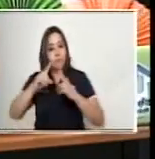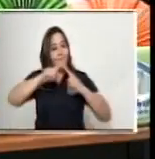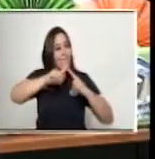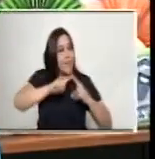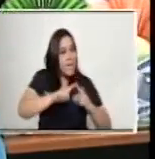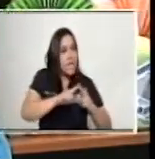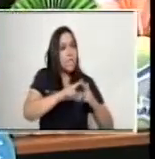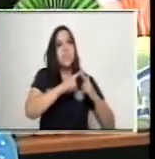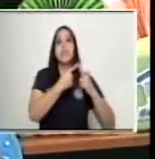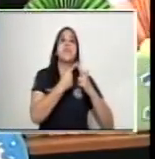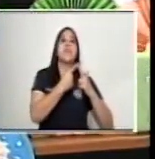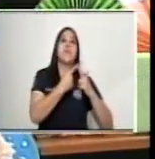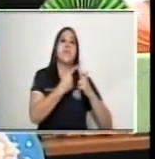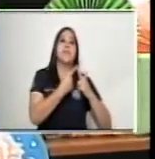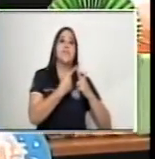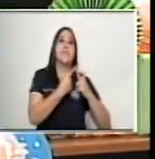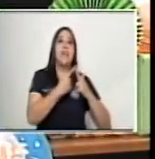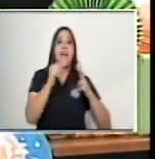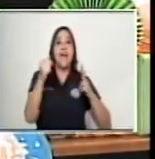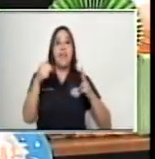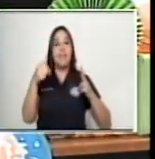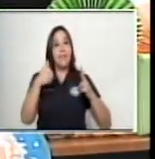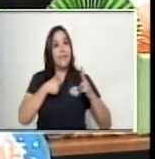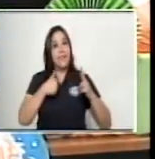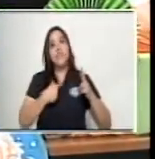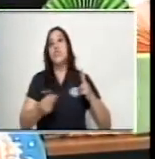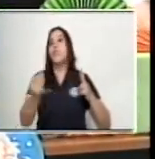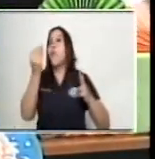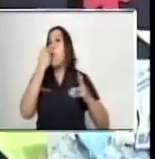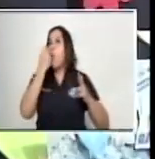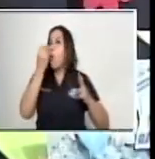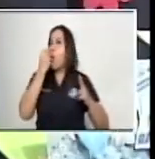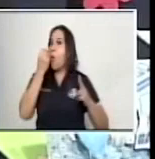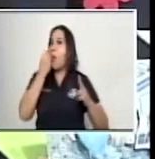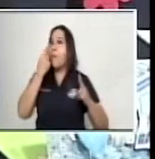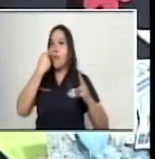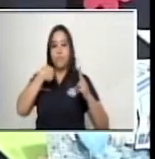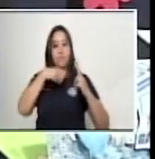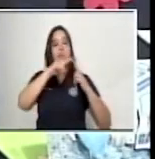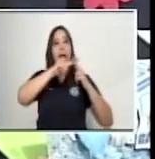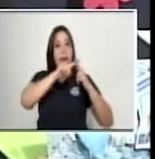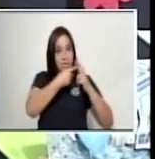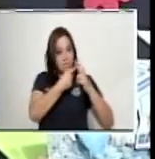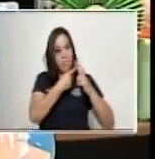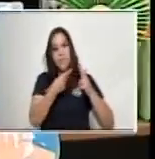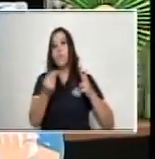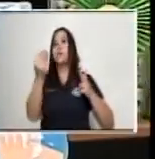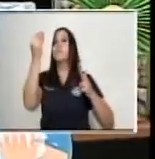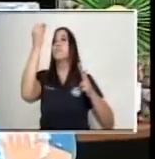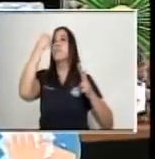que nosotros tomamos los alimentos, nos los llevamos a la boca,